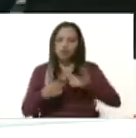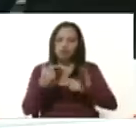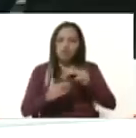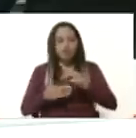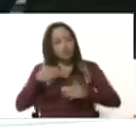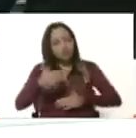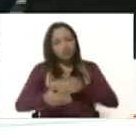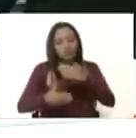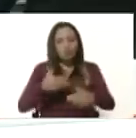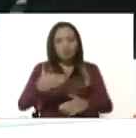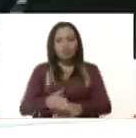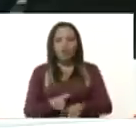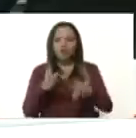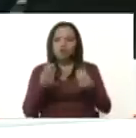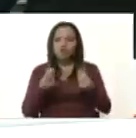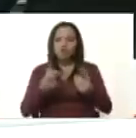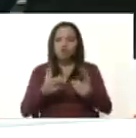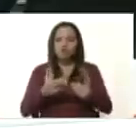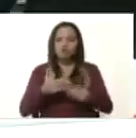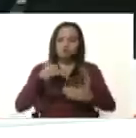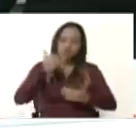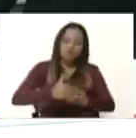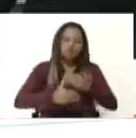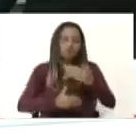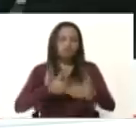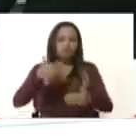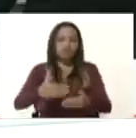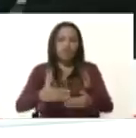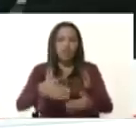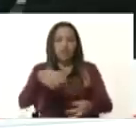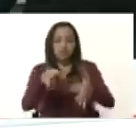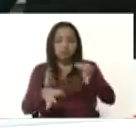paso con mucha firmeza jurídica,